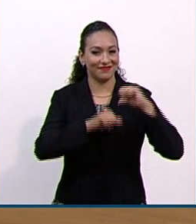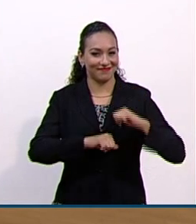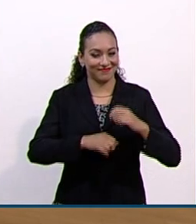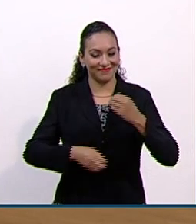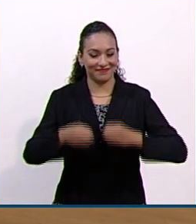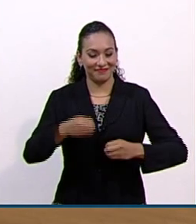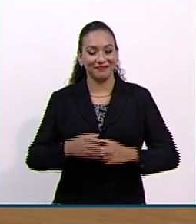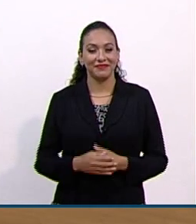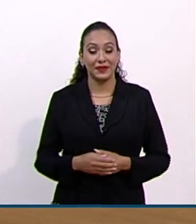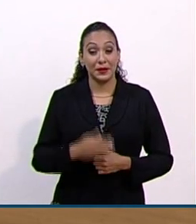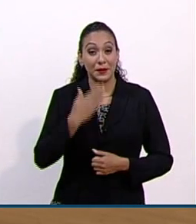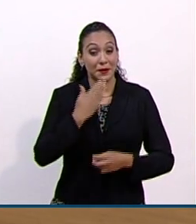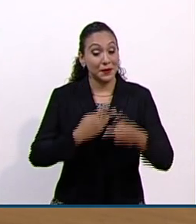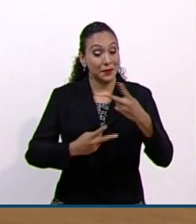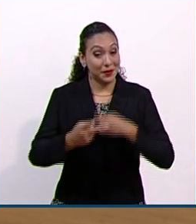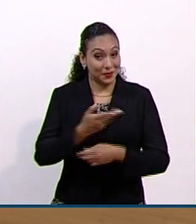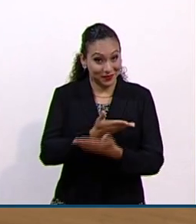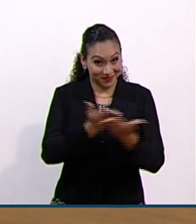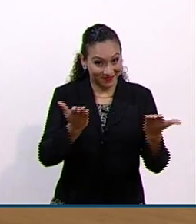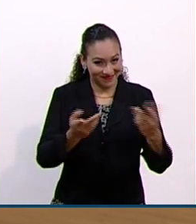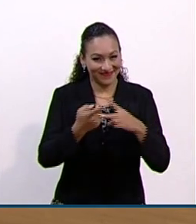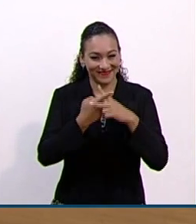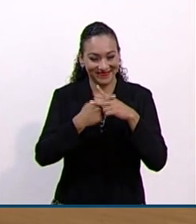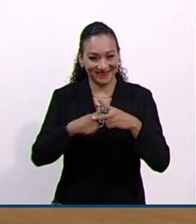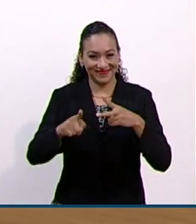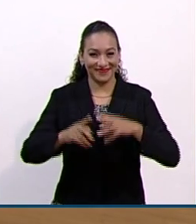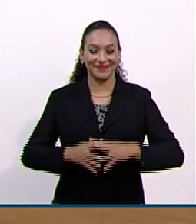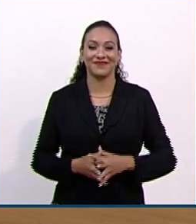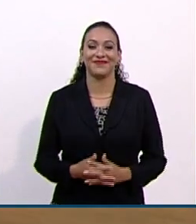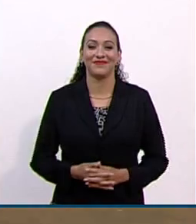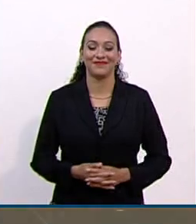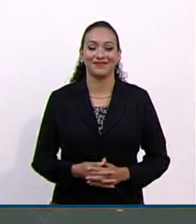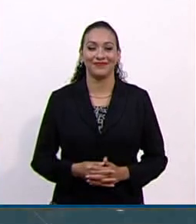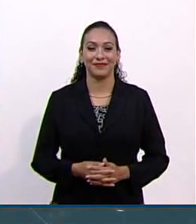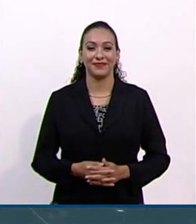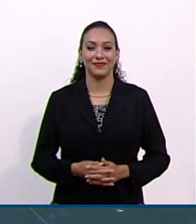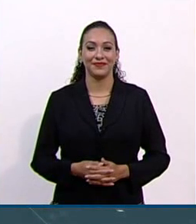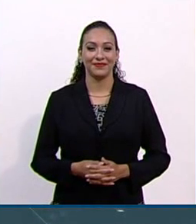Federación. Bienvenidas, bienvenidos, comenzamos.